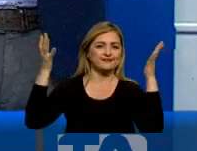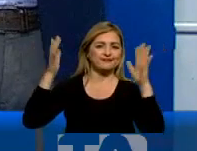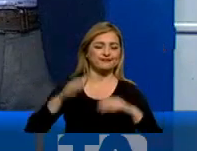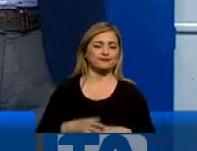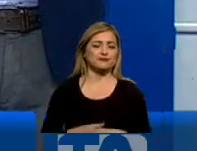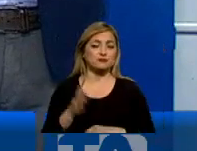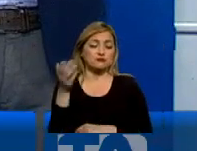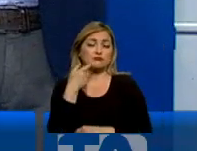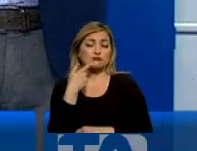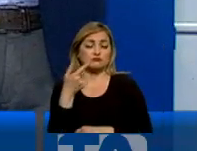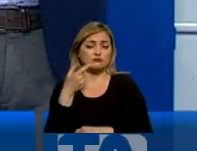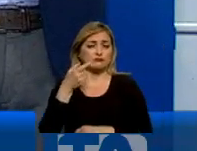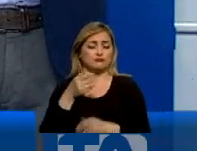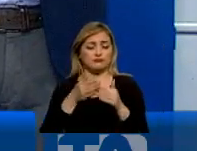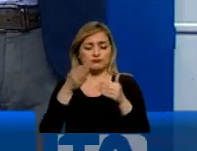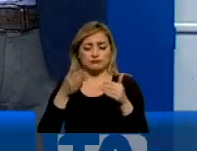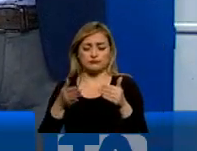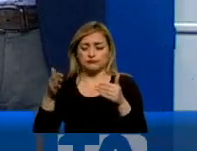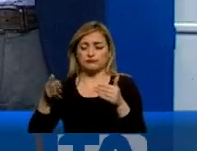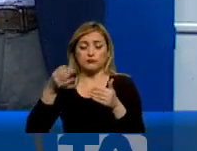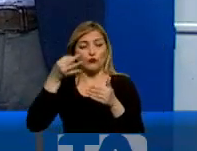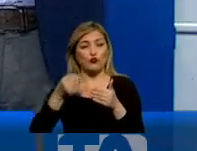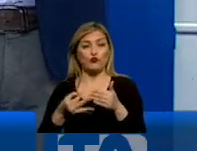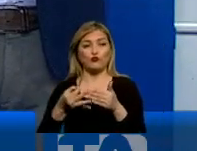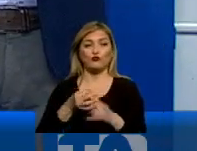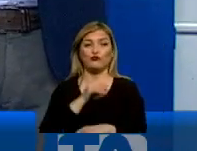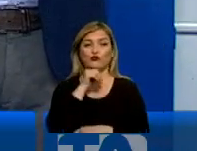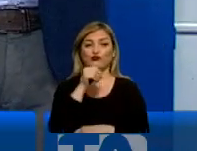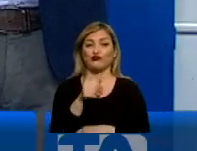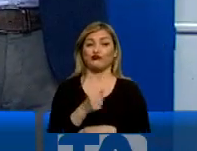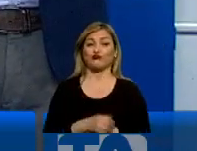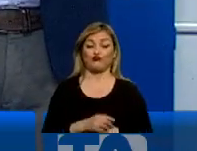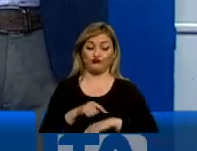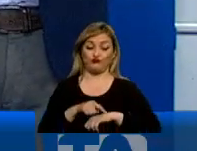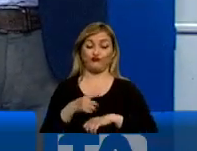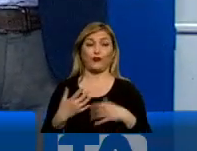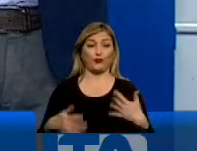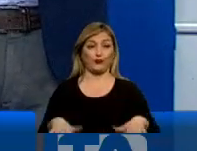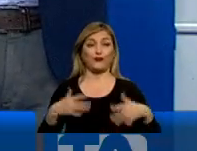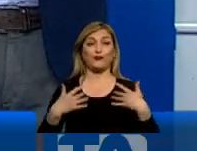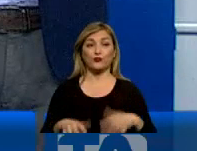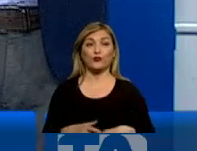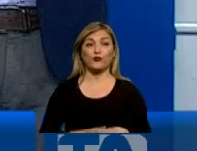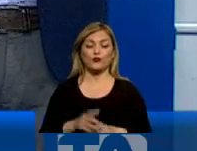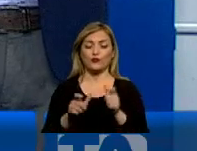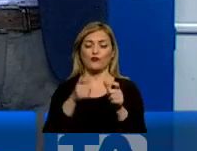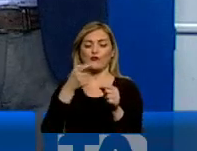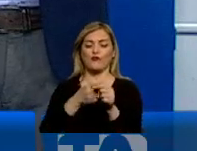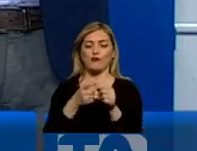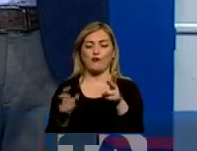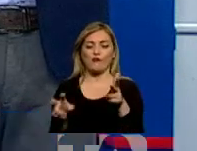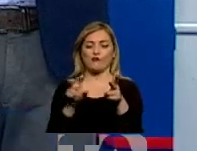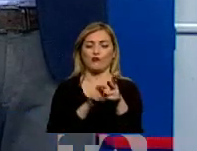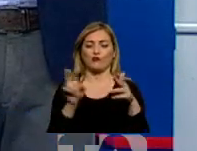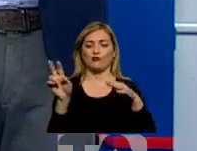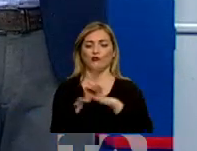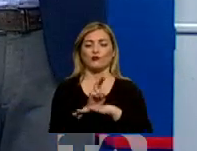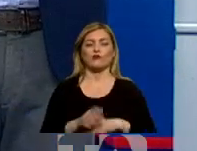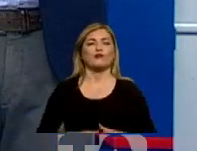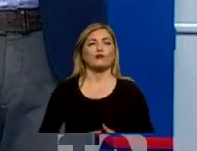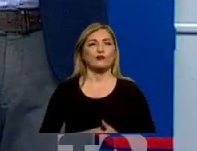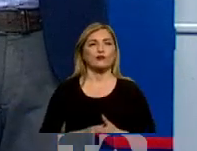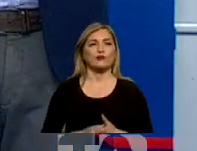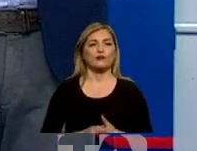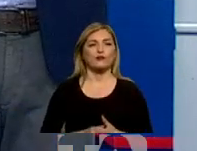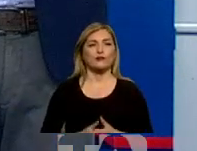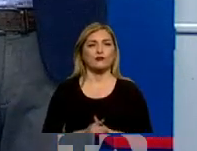alcalde afirma que se están cumpliendo los plazos, es evidente que falta mucho tiempo todavía para que los quiteños podamos utilizar este sistema